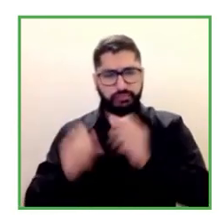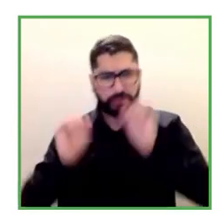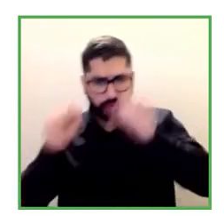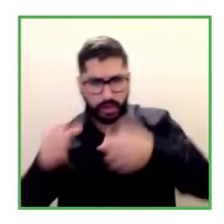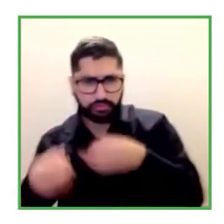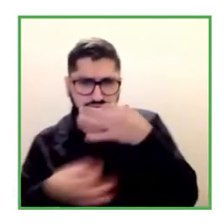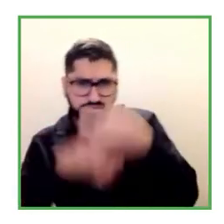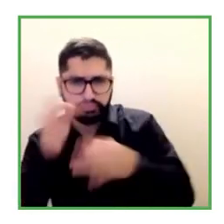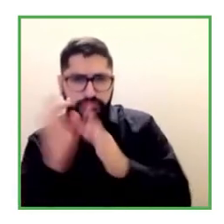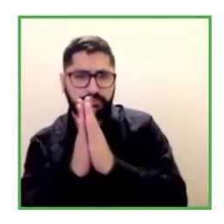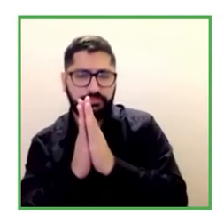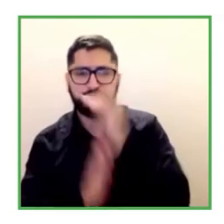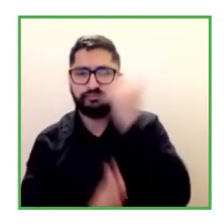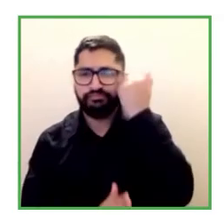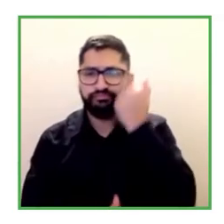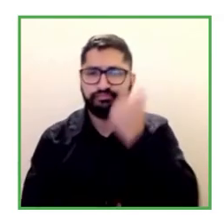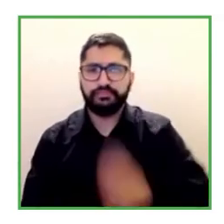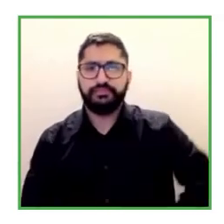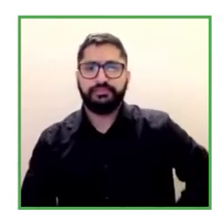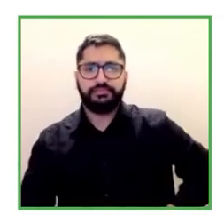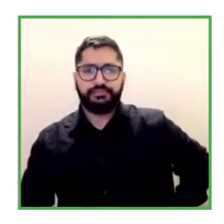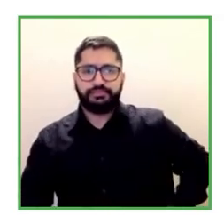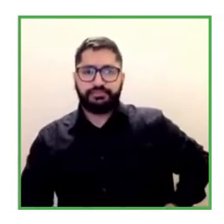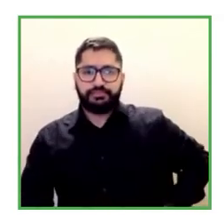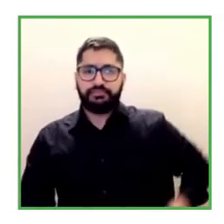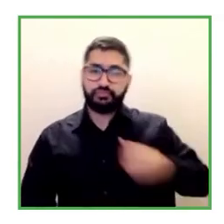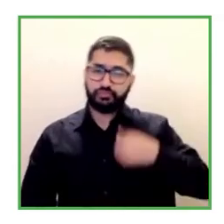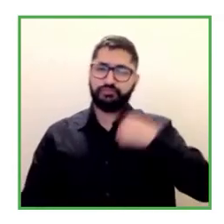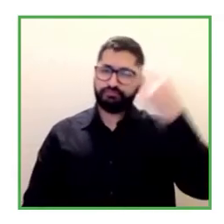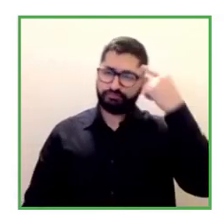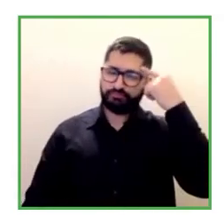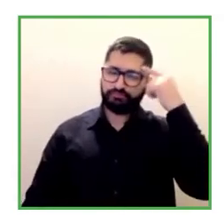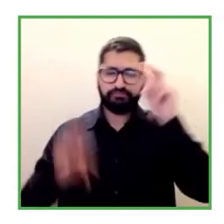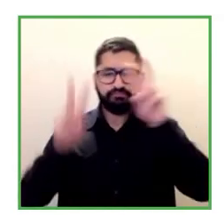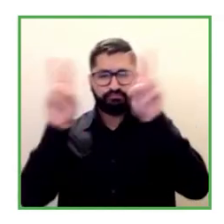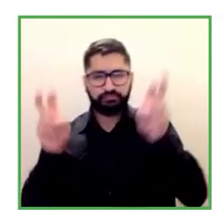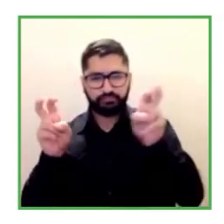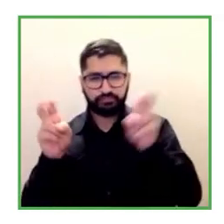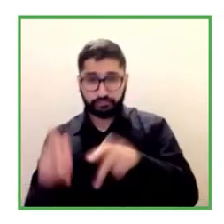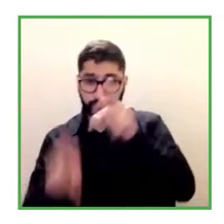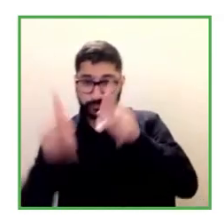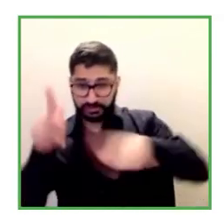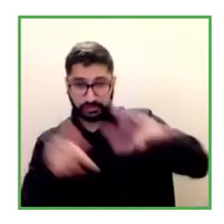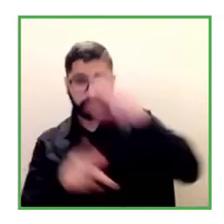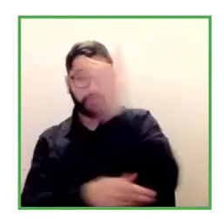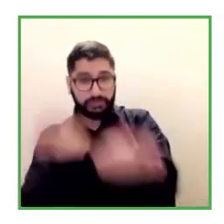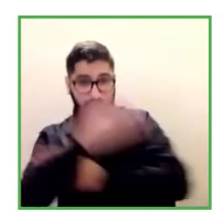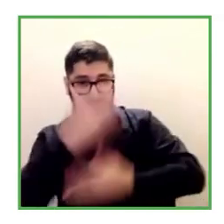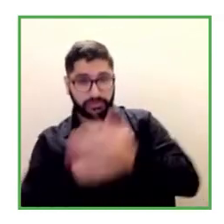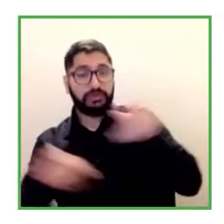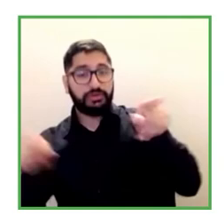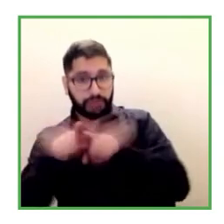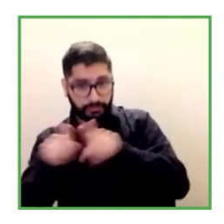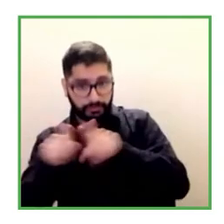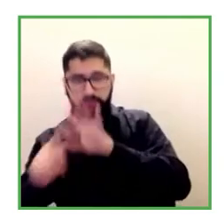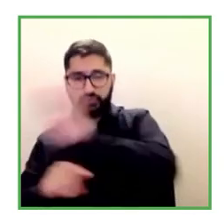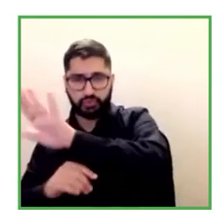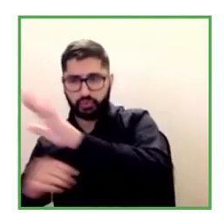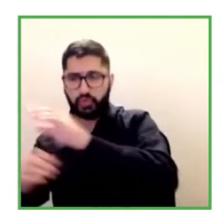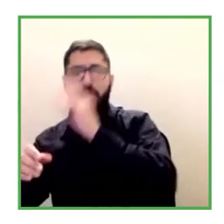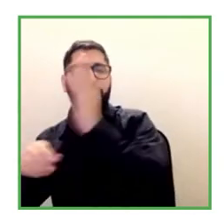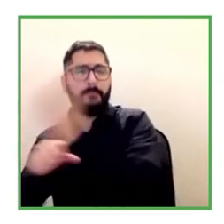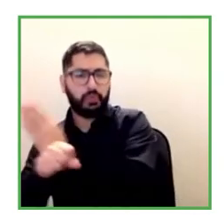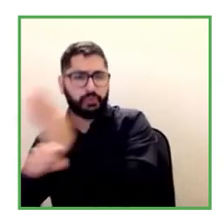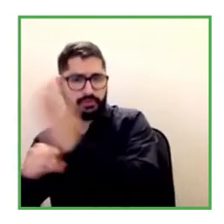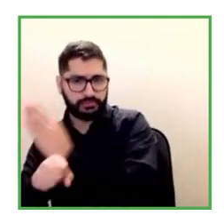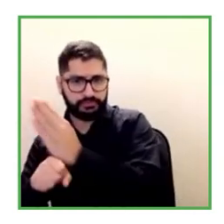Carolina, yo pienso que hay que trabajar tanto con las personas con discapacidad como con las empresas y tener claro que contratar